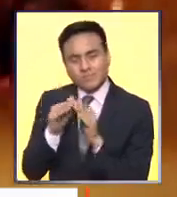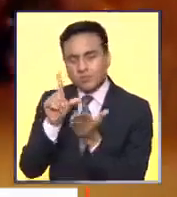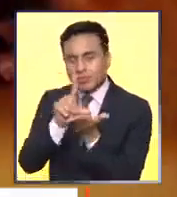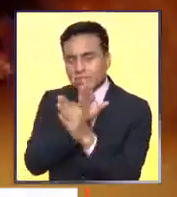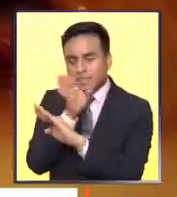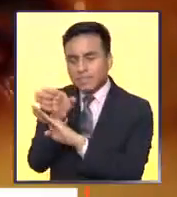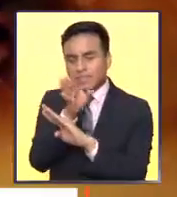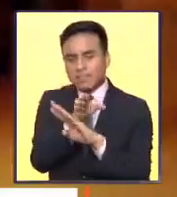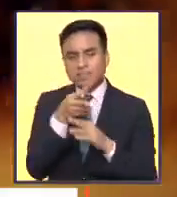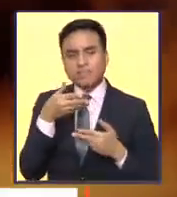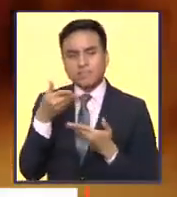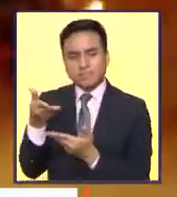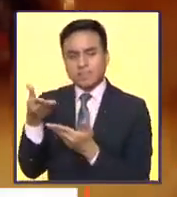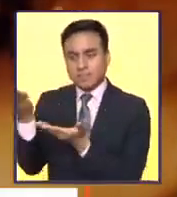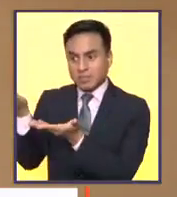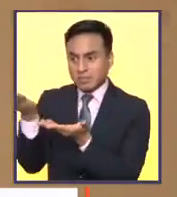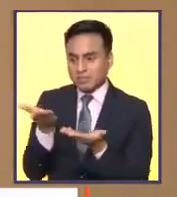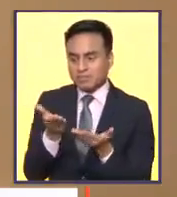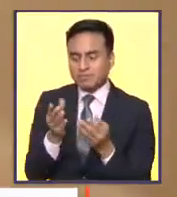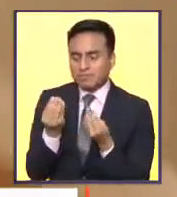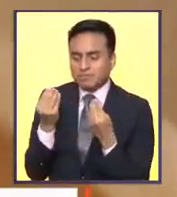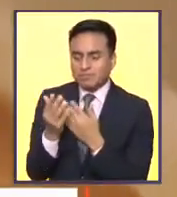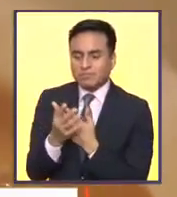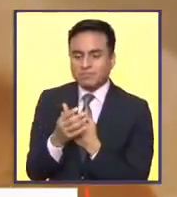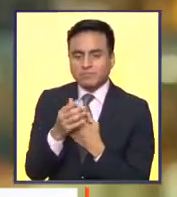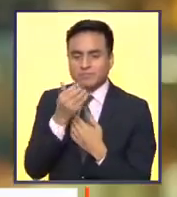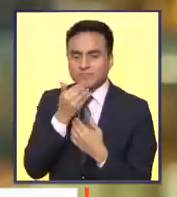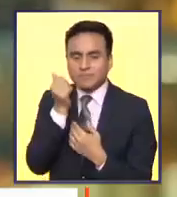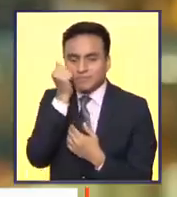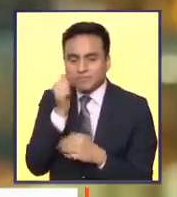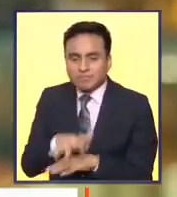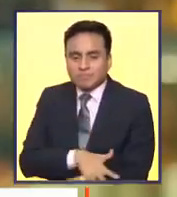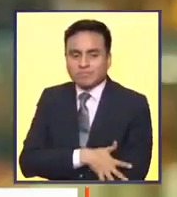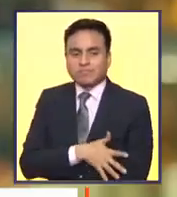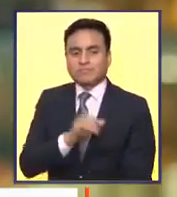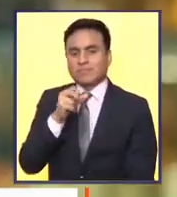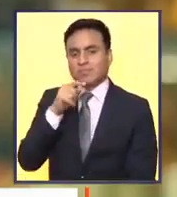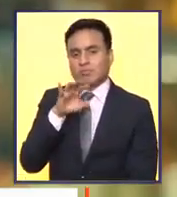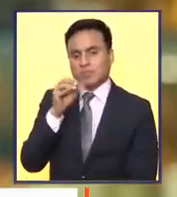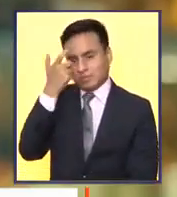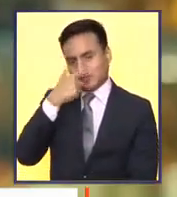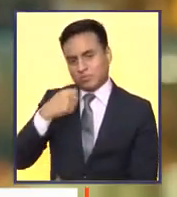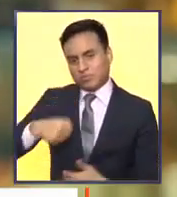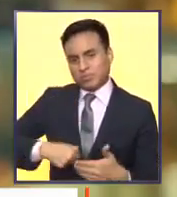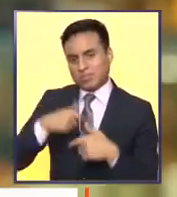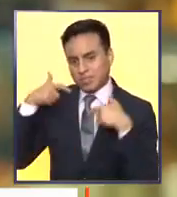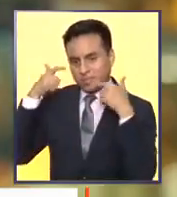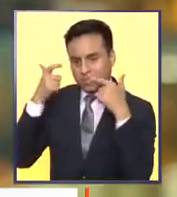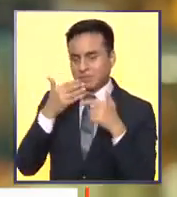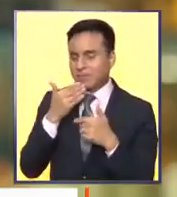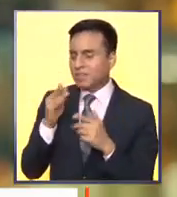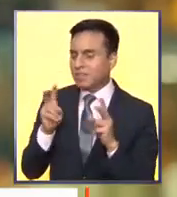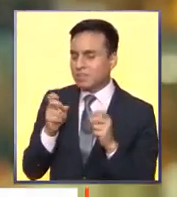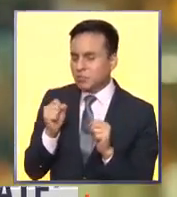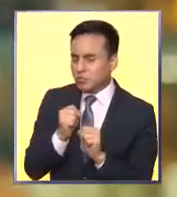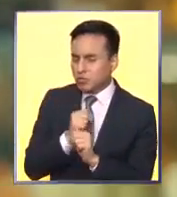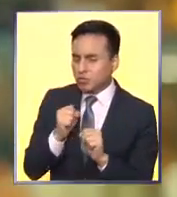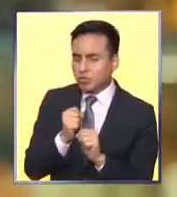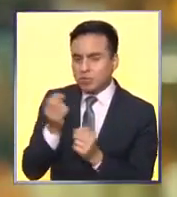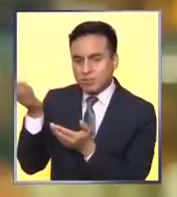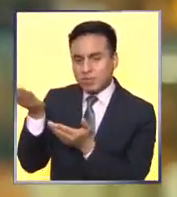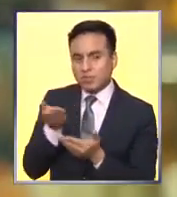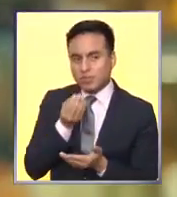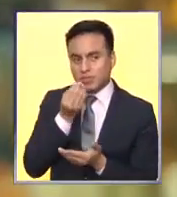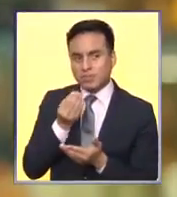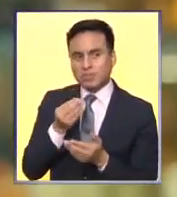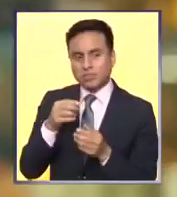los van a recibir con una fuerte, calurosa y sabrosa emoción. Soy Antonia Gana, cocinera, y en estos días de mucho frío quiero invitarlos a conocer los churros